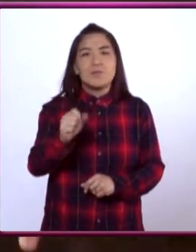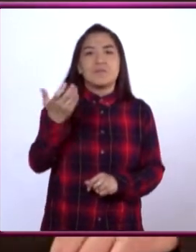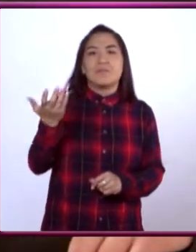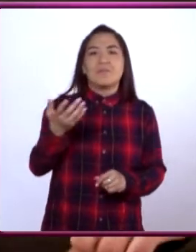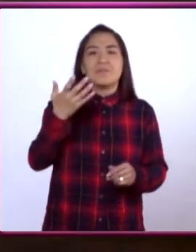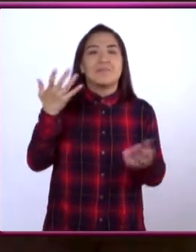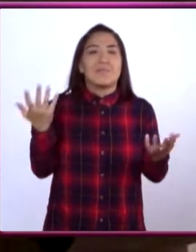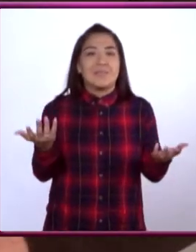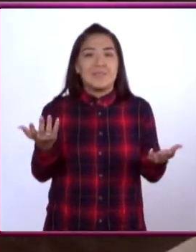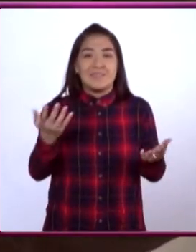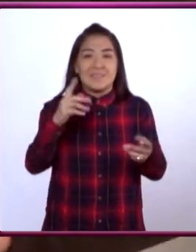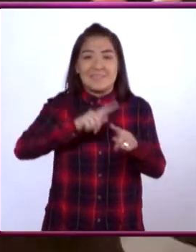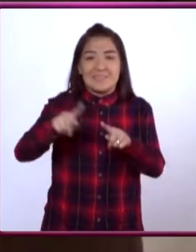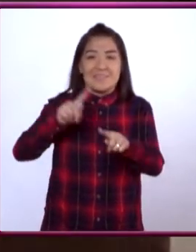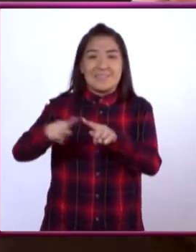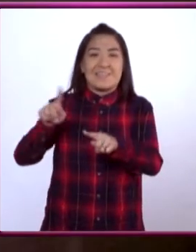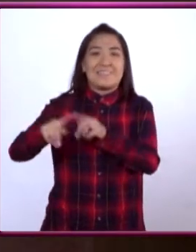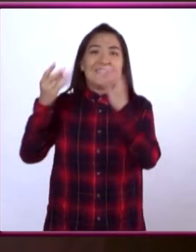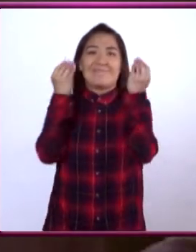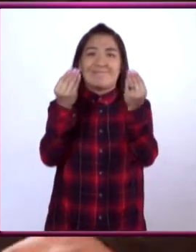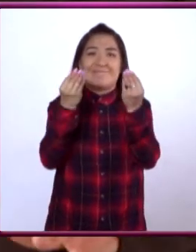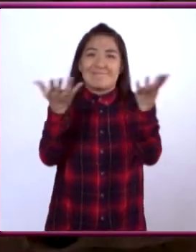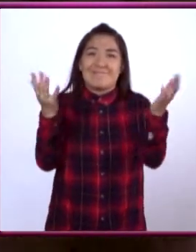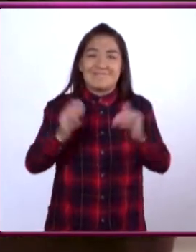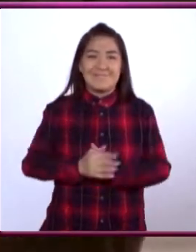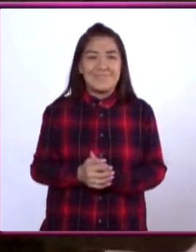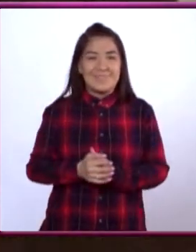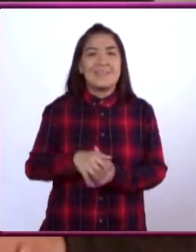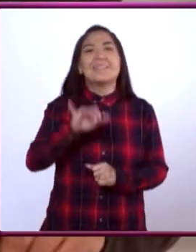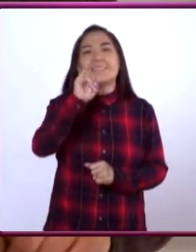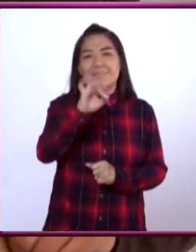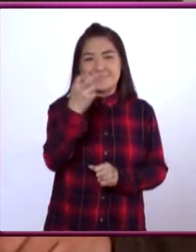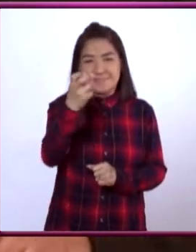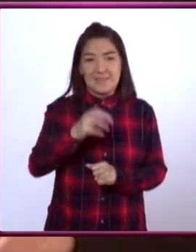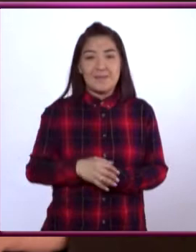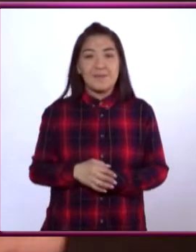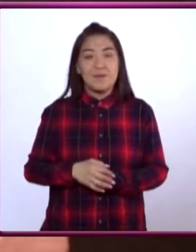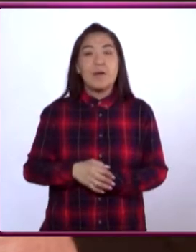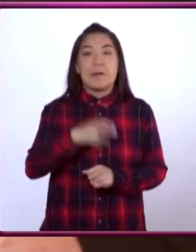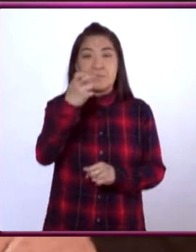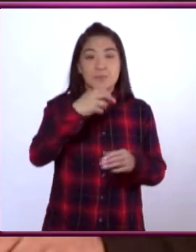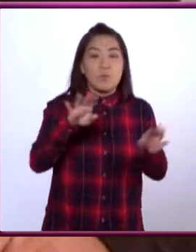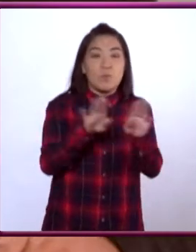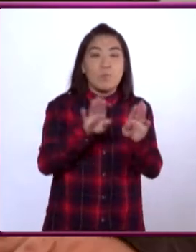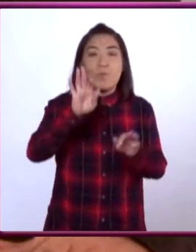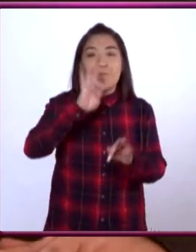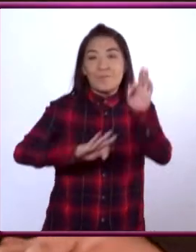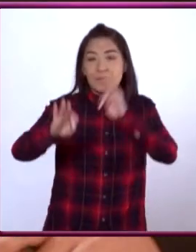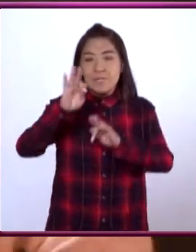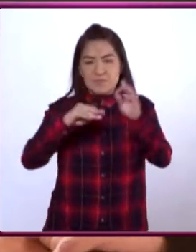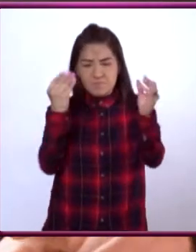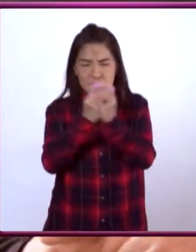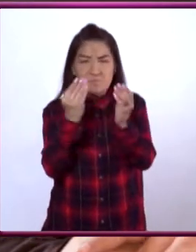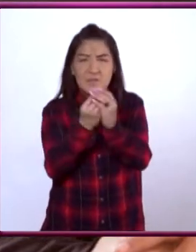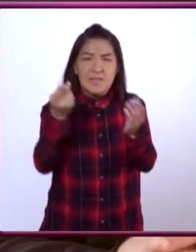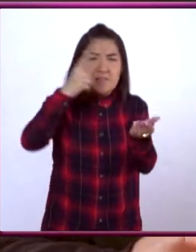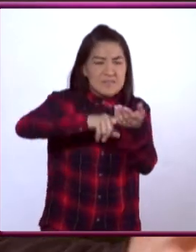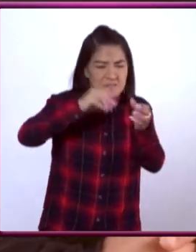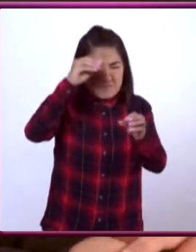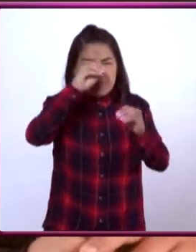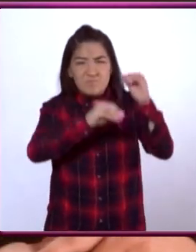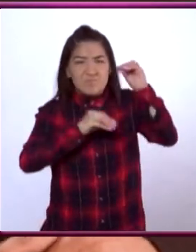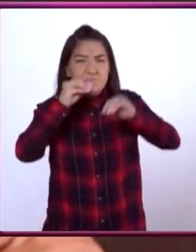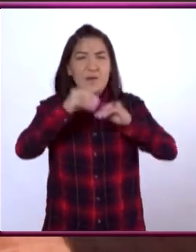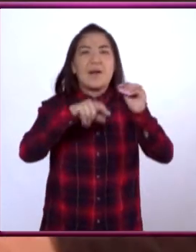neutrinos, color, gluón, top, fóton, etc, etc. Sí, con el modelo estándar de la física de partículas,